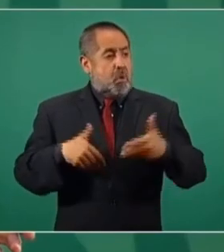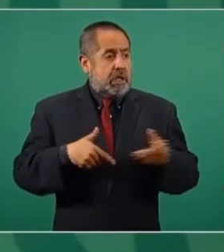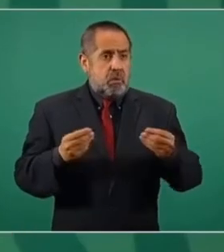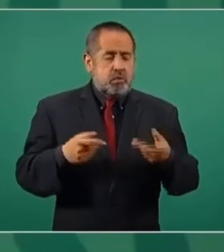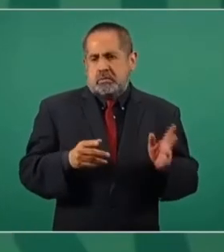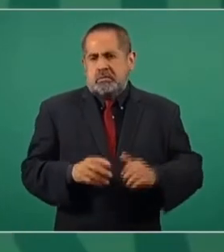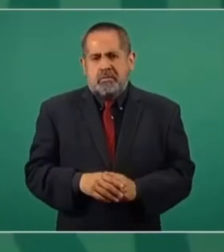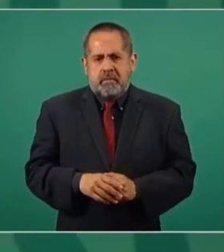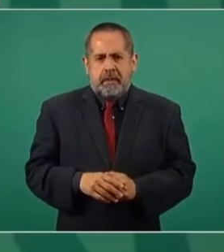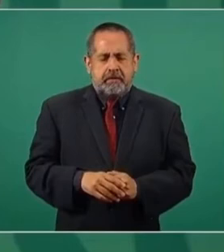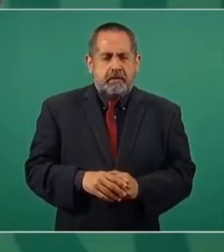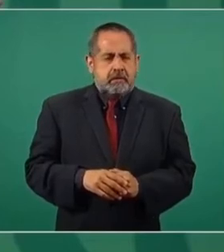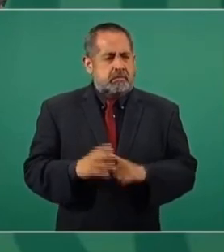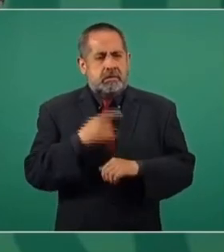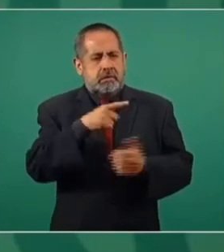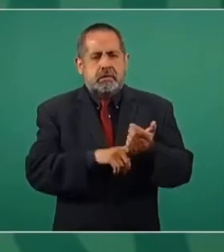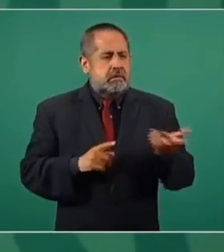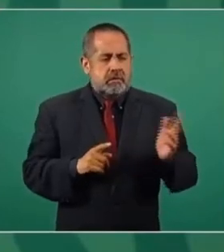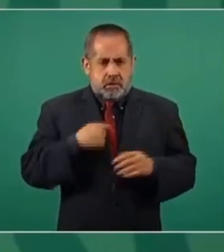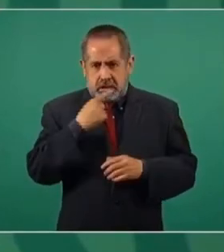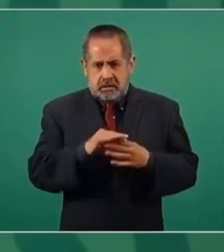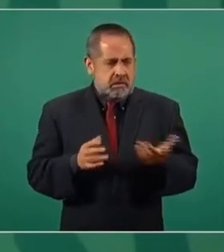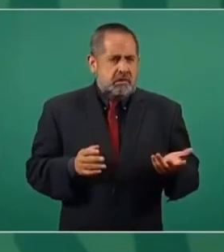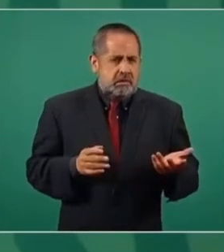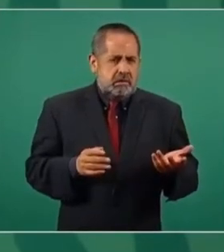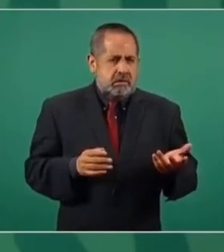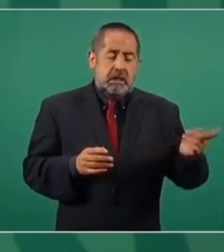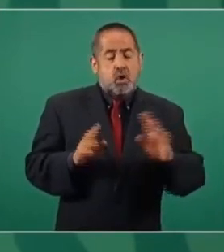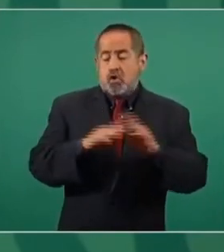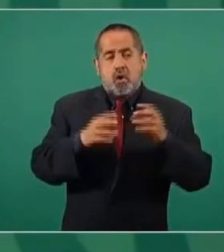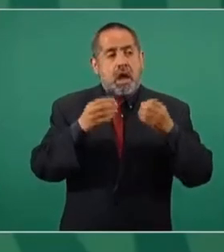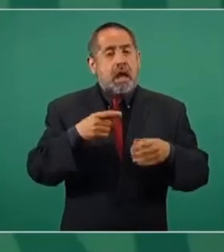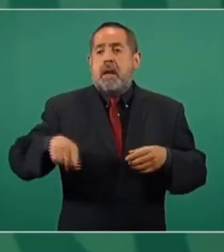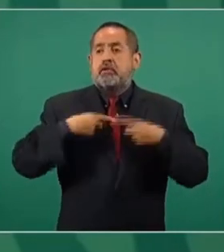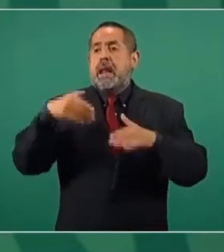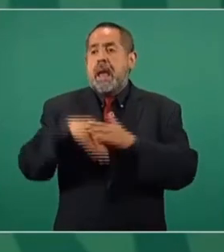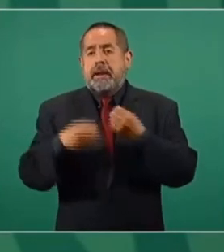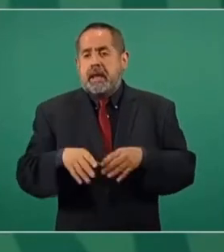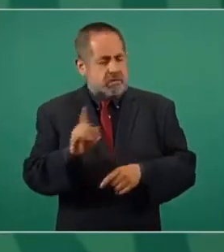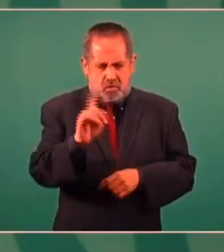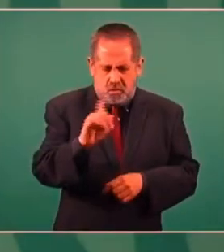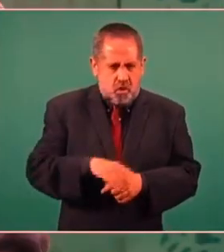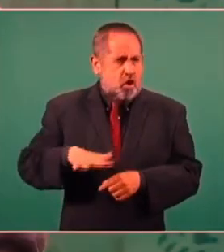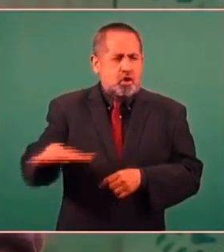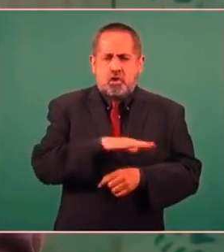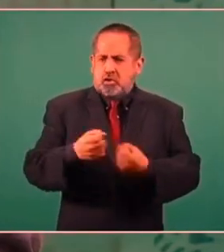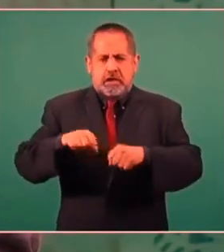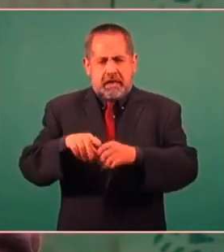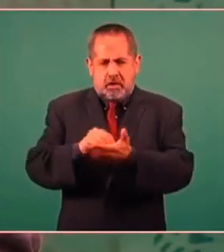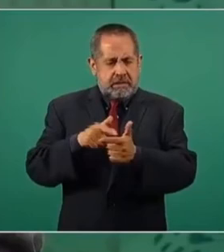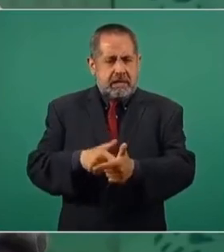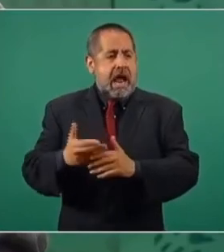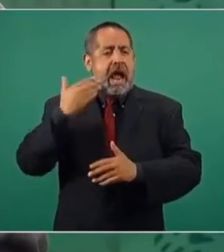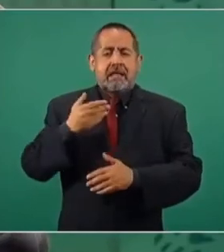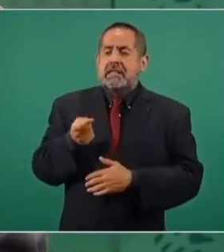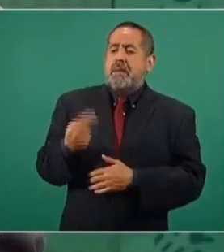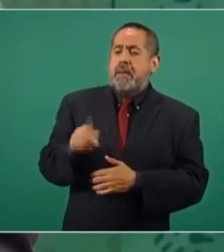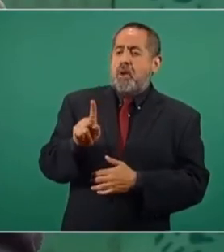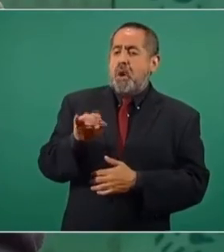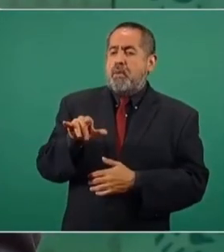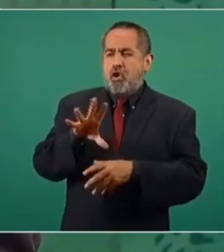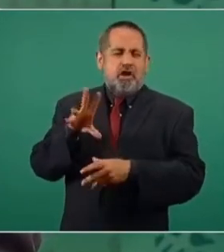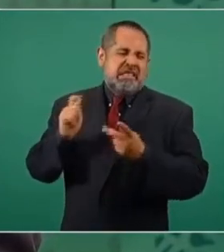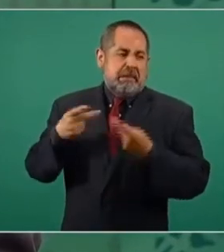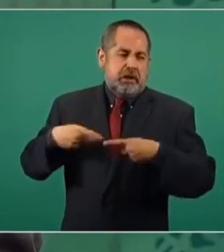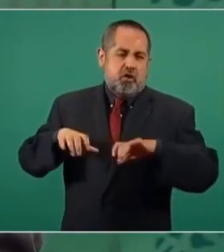molestan mucho porque le planteé, dicen, no, pues se va a afectar la sociedad civil. No, la sociedad civil antes se le llamaba pueblo. ¿Cómo se